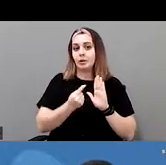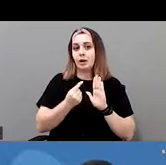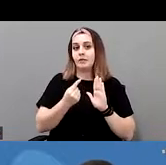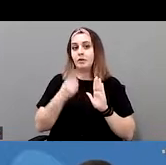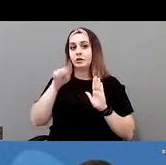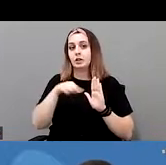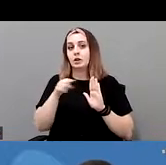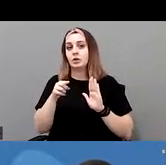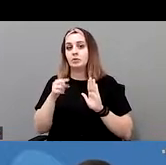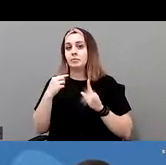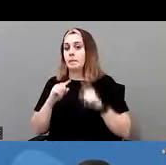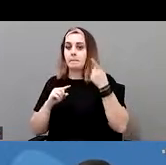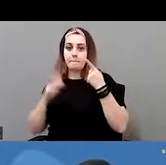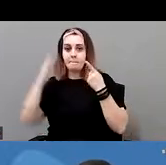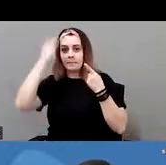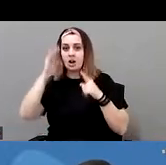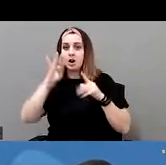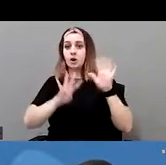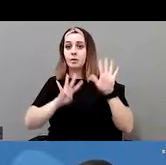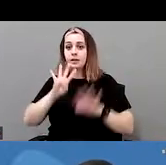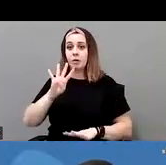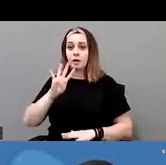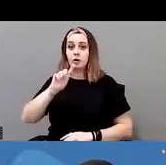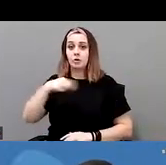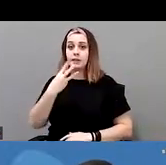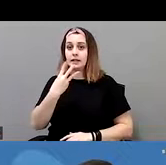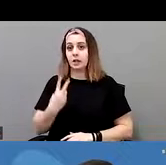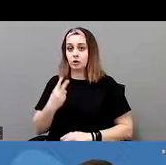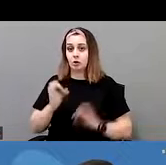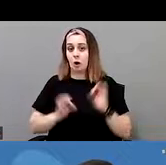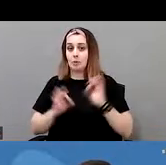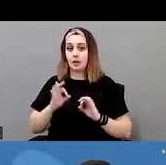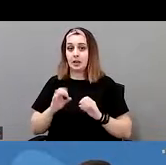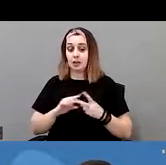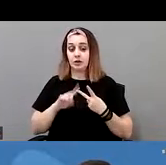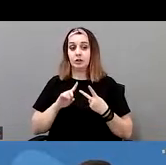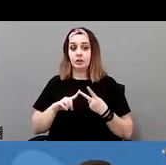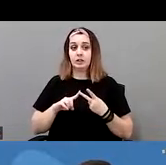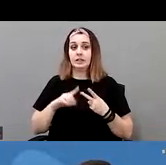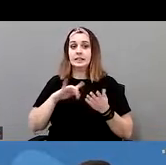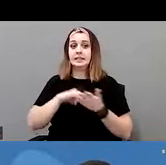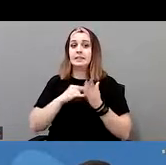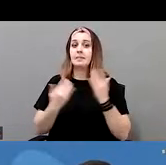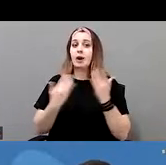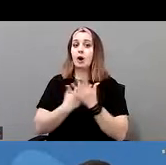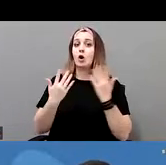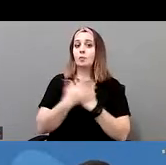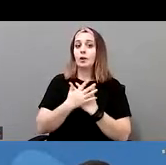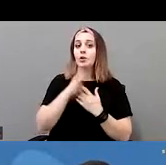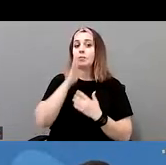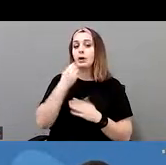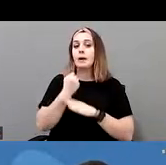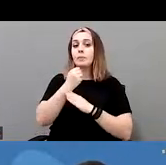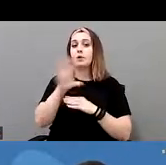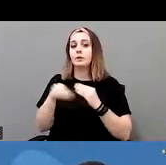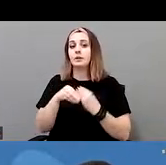sería el primero con un 94,32%, y en segundo lugar un sistema combinado con apoyo aumentativo, lo que